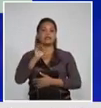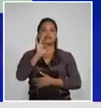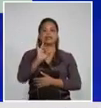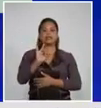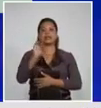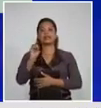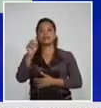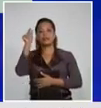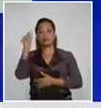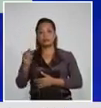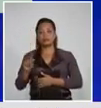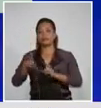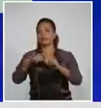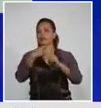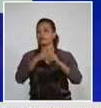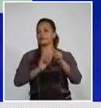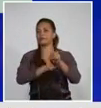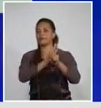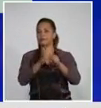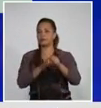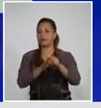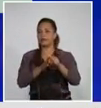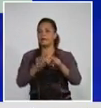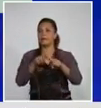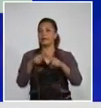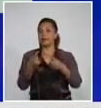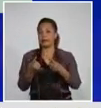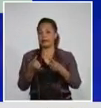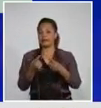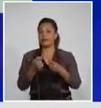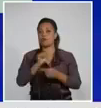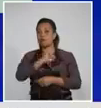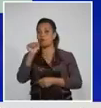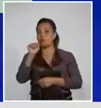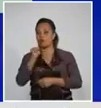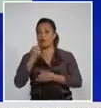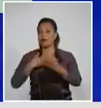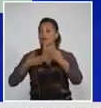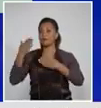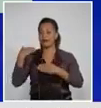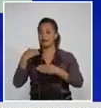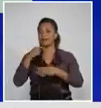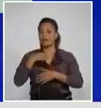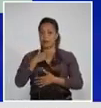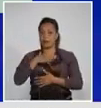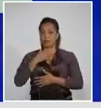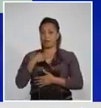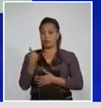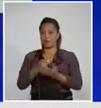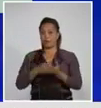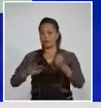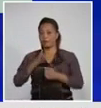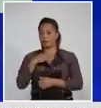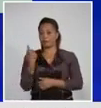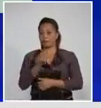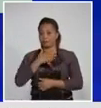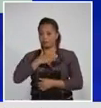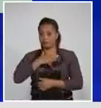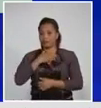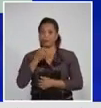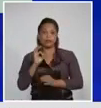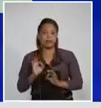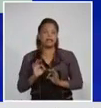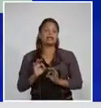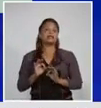casos autóctonos, que para lo que logró esta provincia, nuestra provincia, realmente es